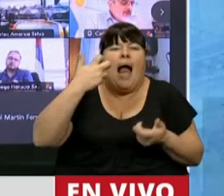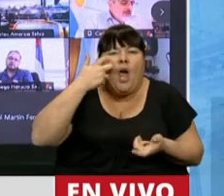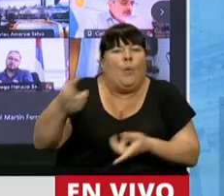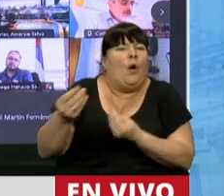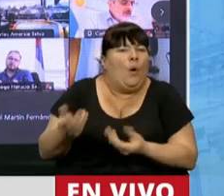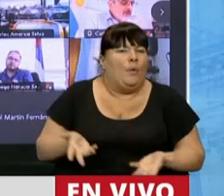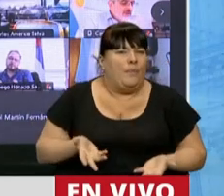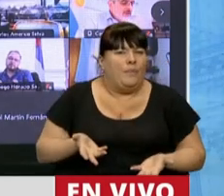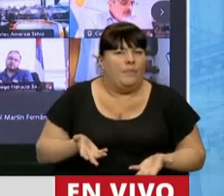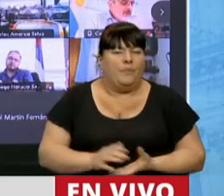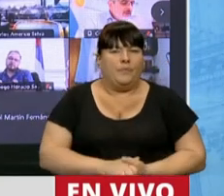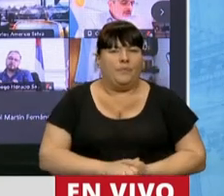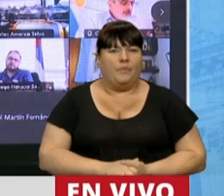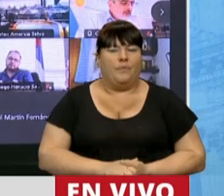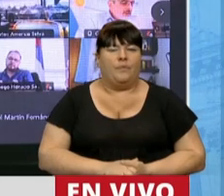adultos mayores?